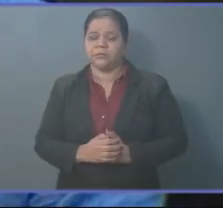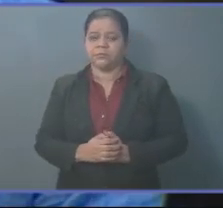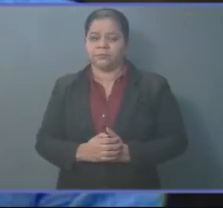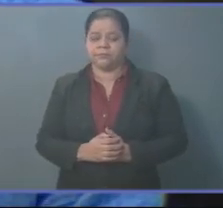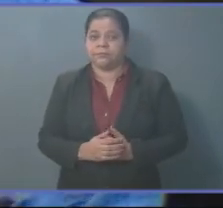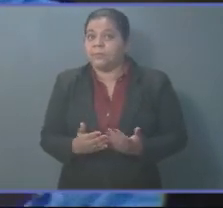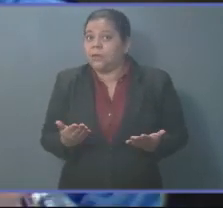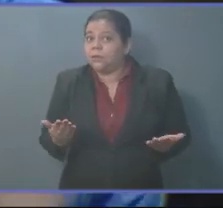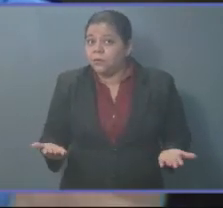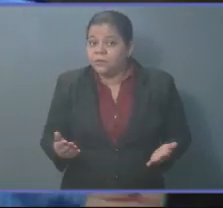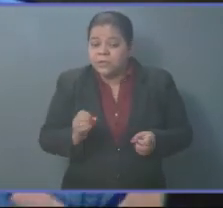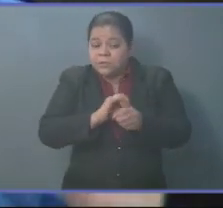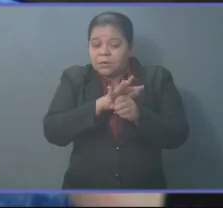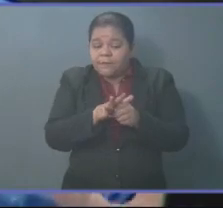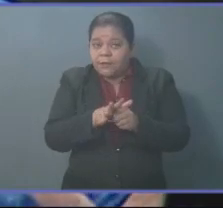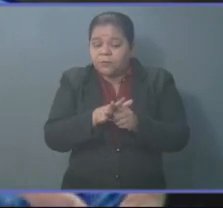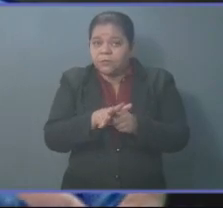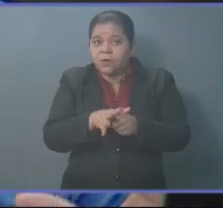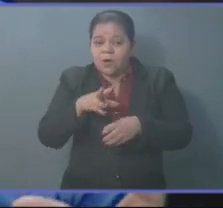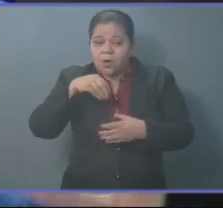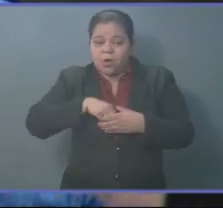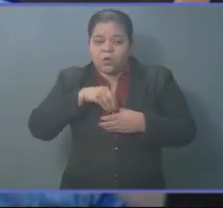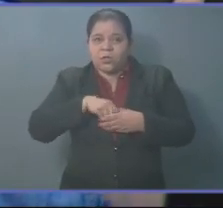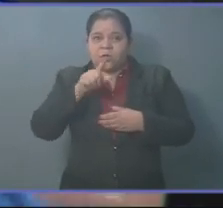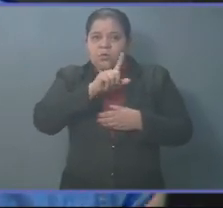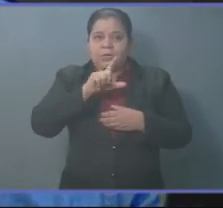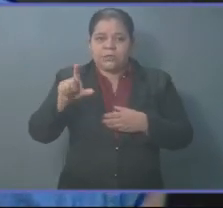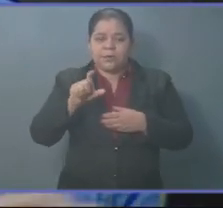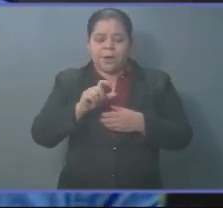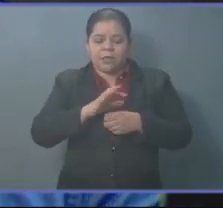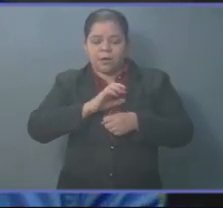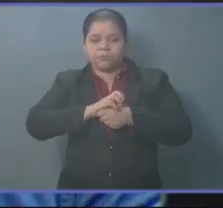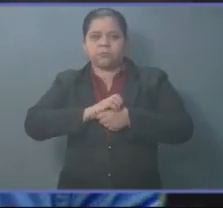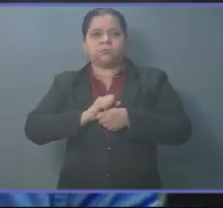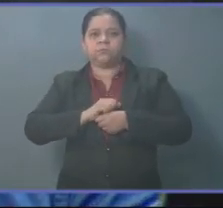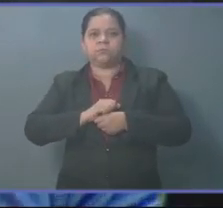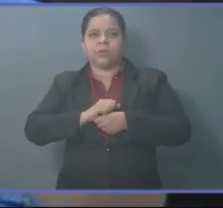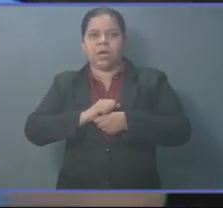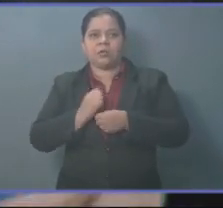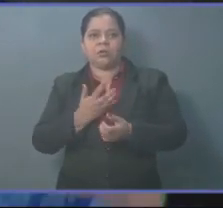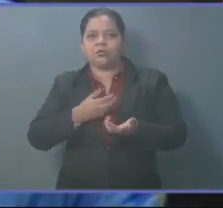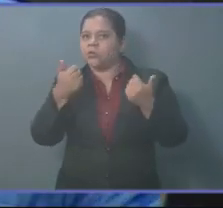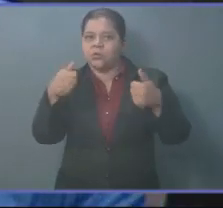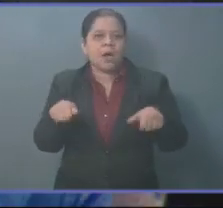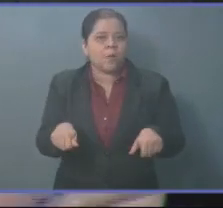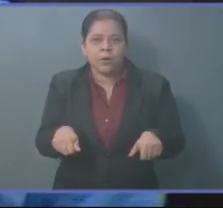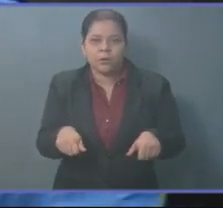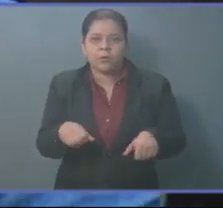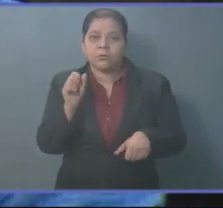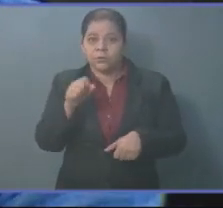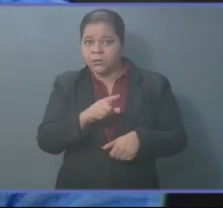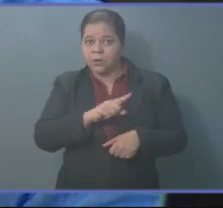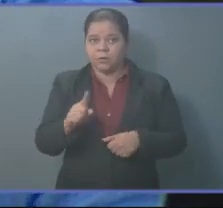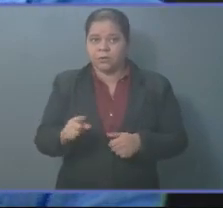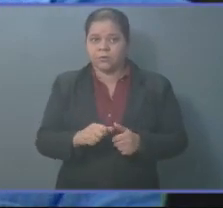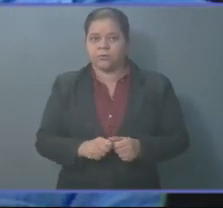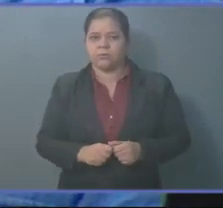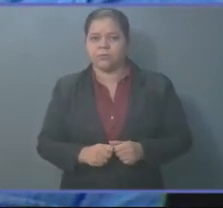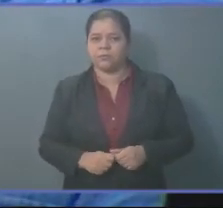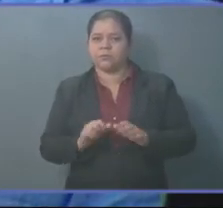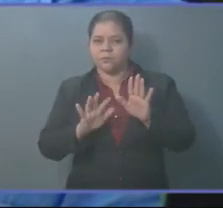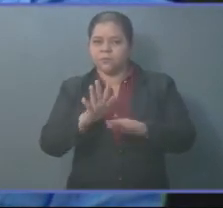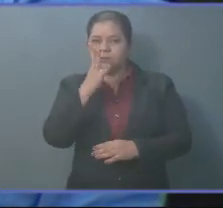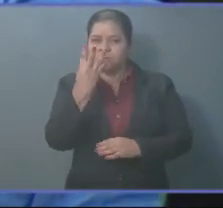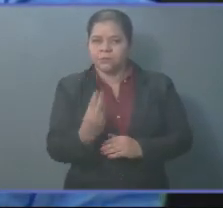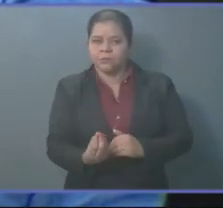O sea que el virus estuvo contenido una semana mientras nos poníamos de acuerdo, o no nos poníamos de acuerdo, para que estos 15